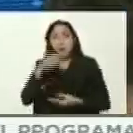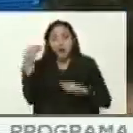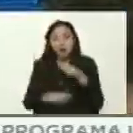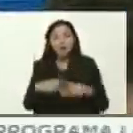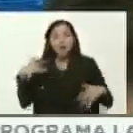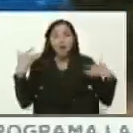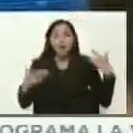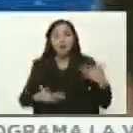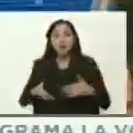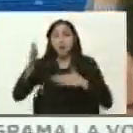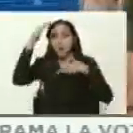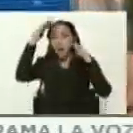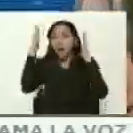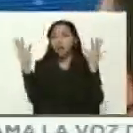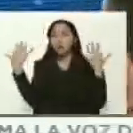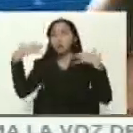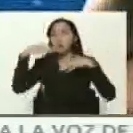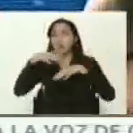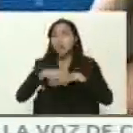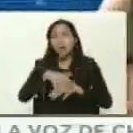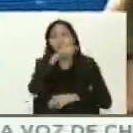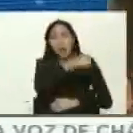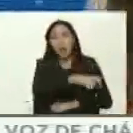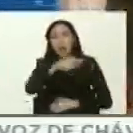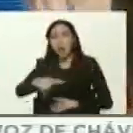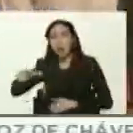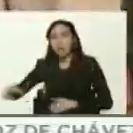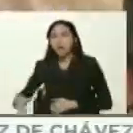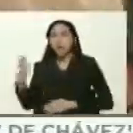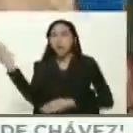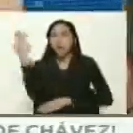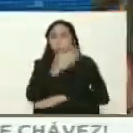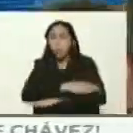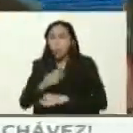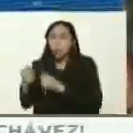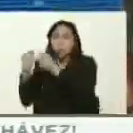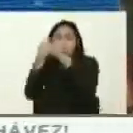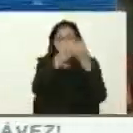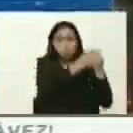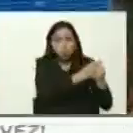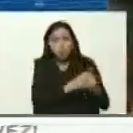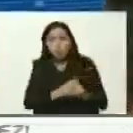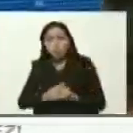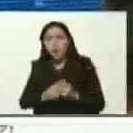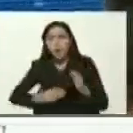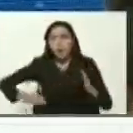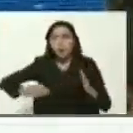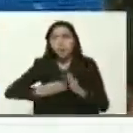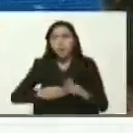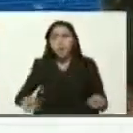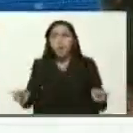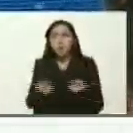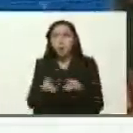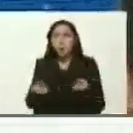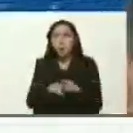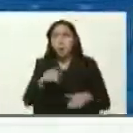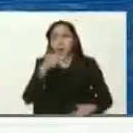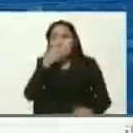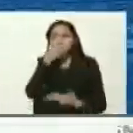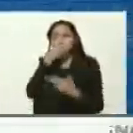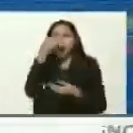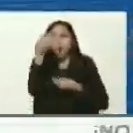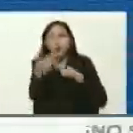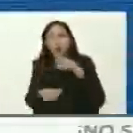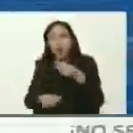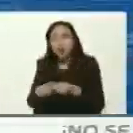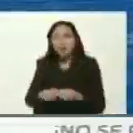trabajo del Plan de Atención Integral a las víctimas del bloqueo económico y financiero, un bloqueo criminal que ha sido contrarrestado